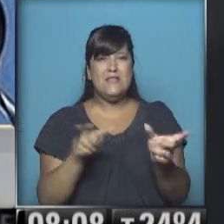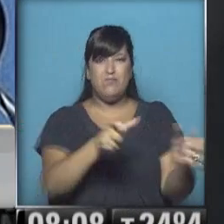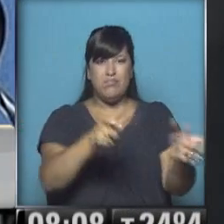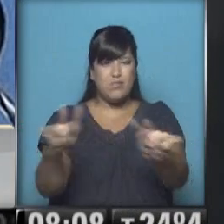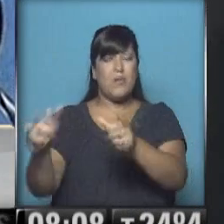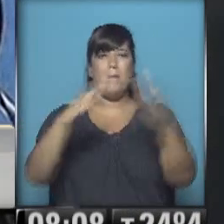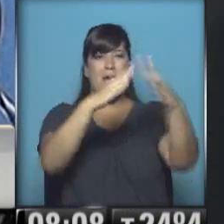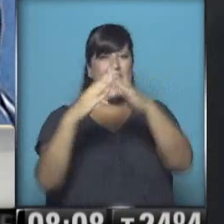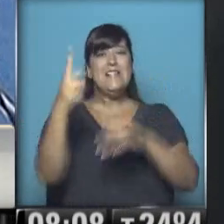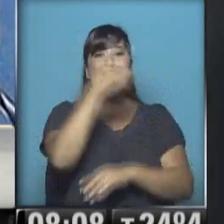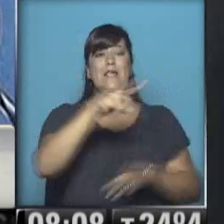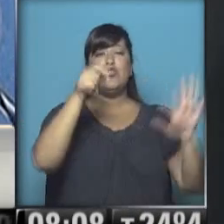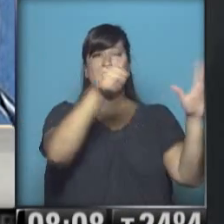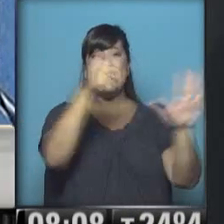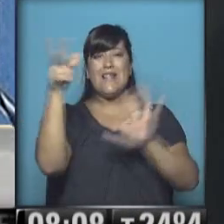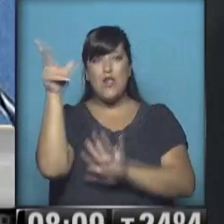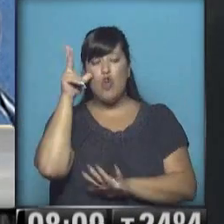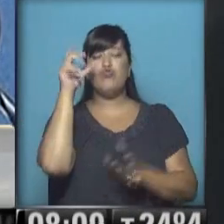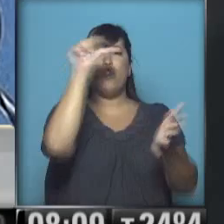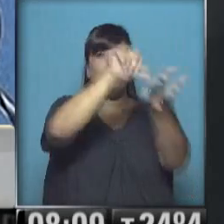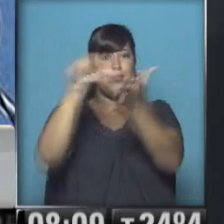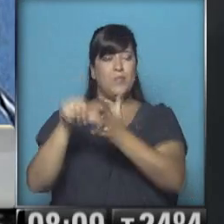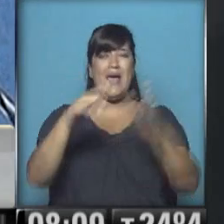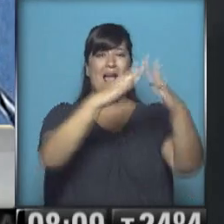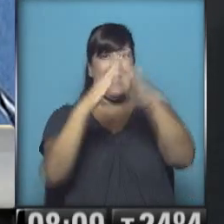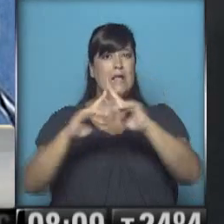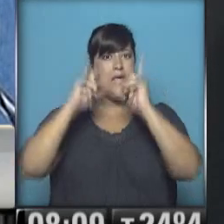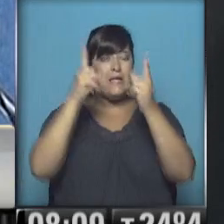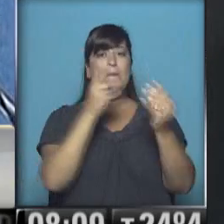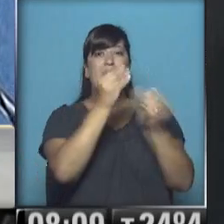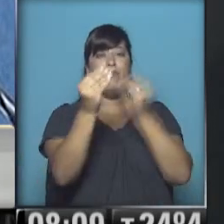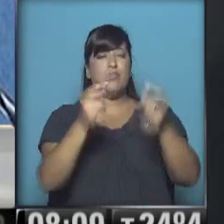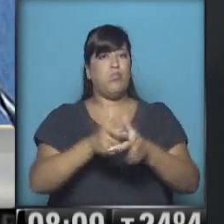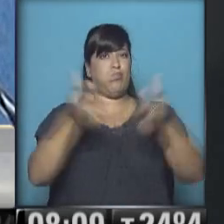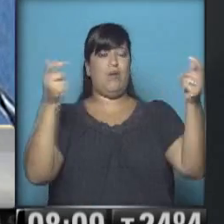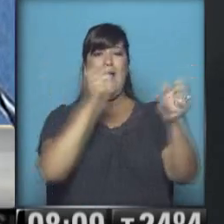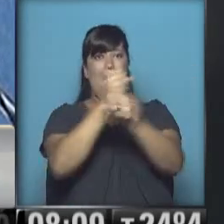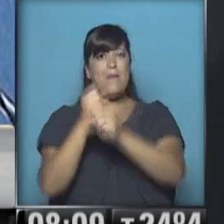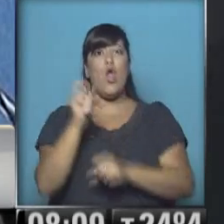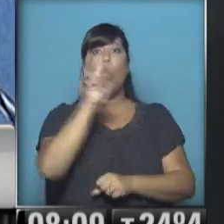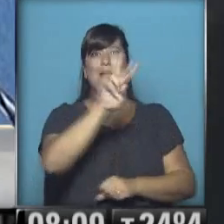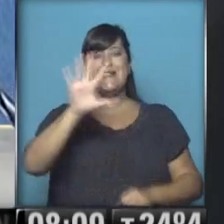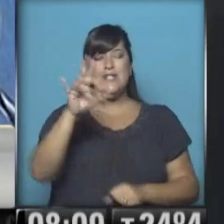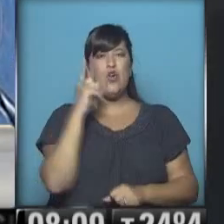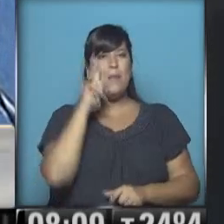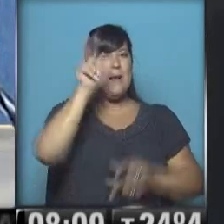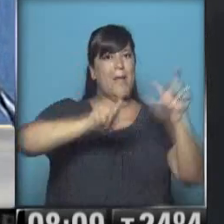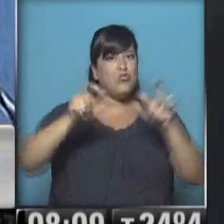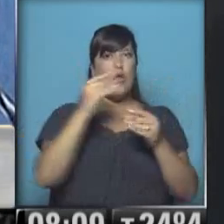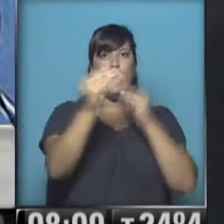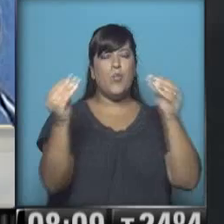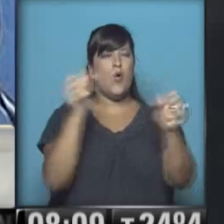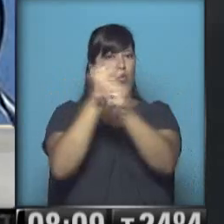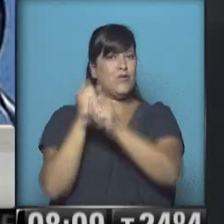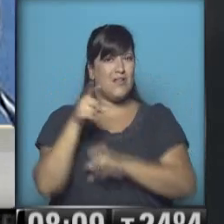168 localidades y una generación potencial de empleo de casi 25.000 personas. Eso tiene un impacto extraordinario